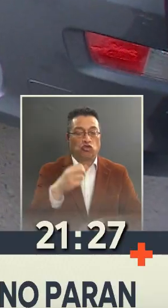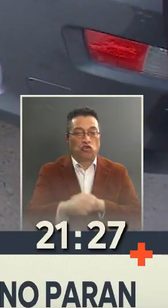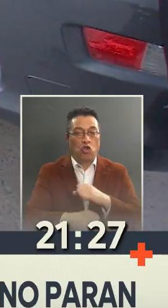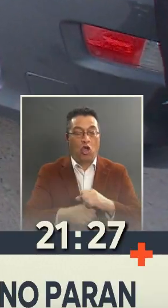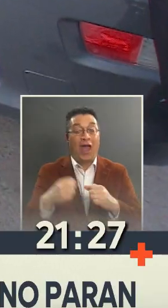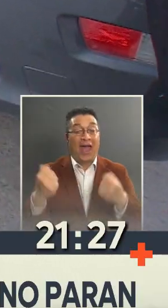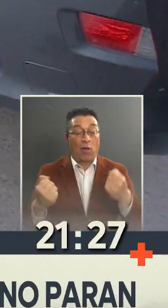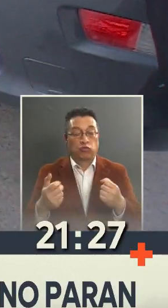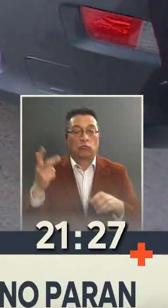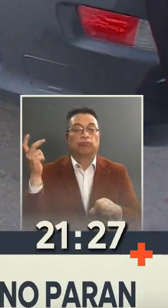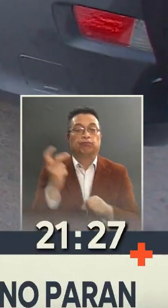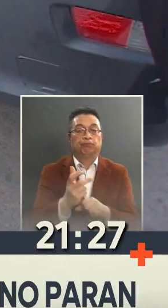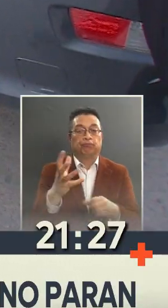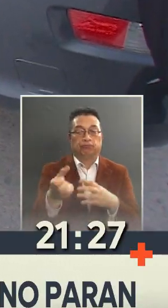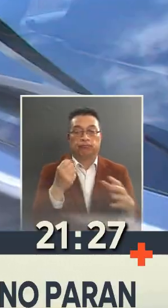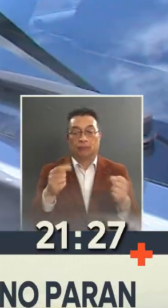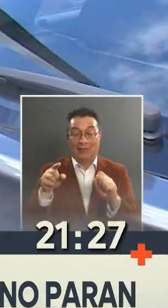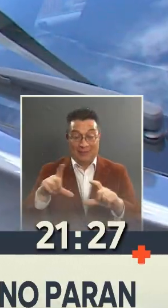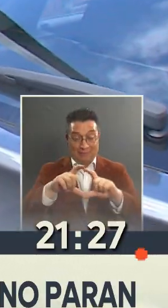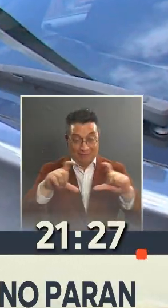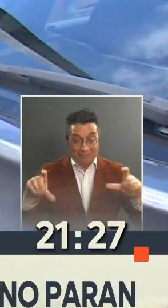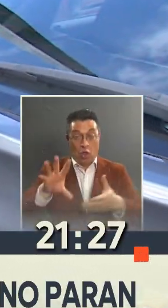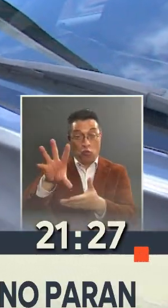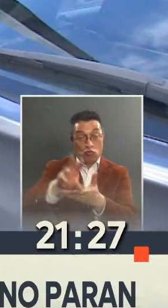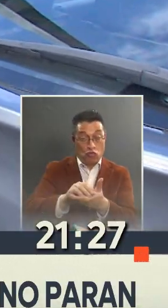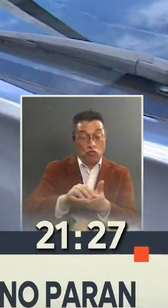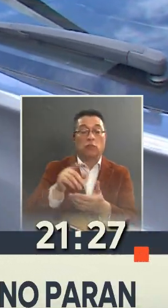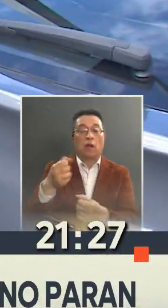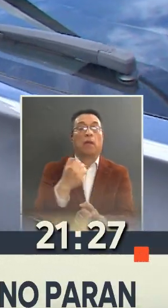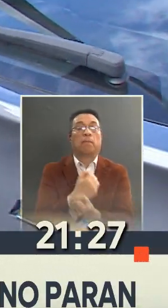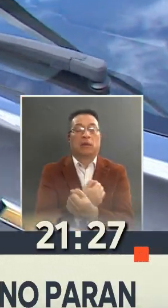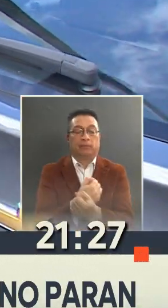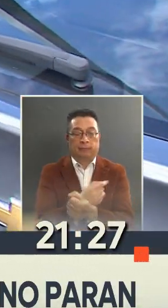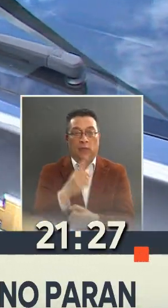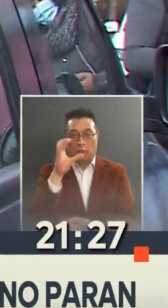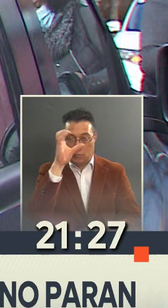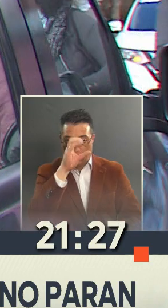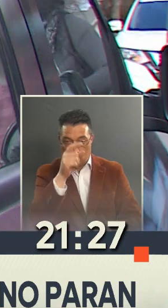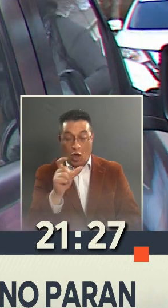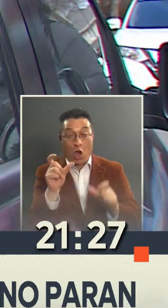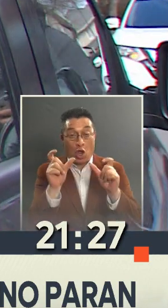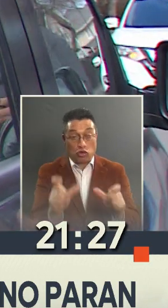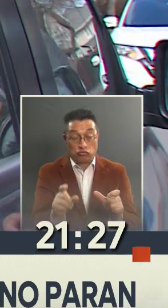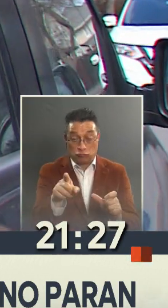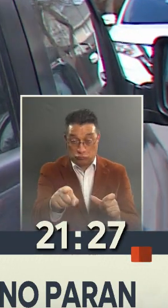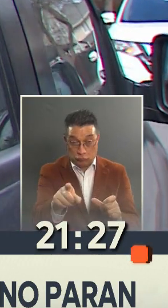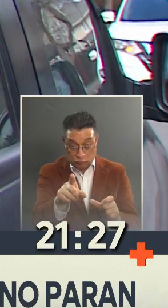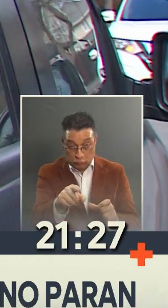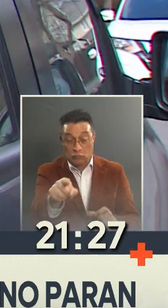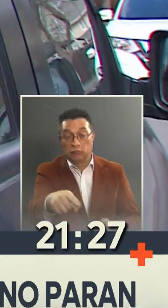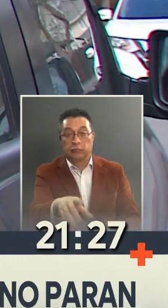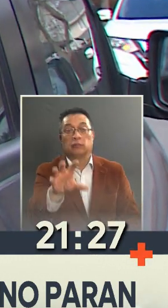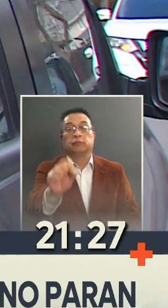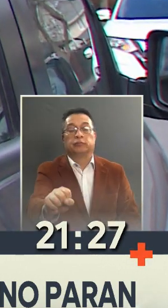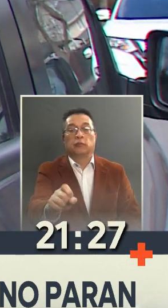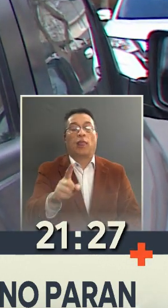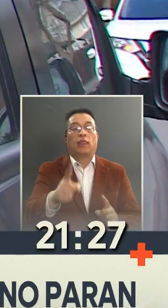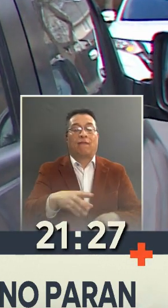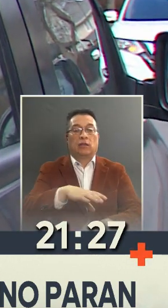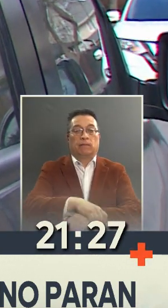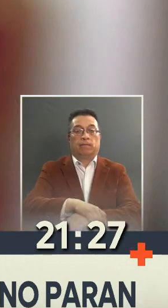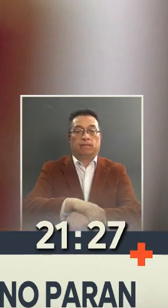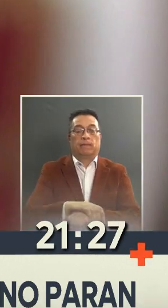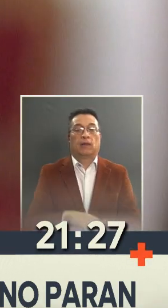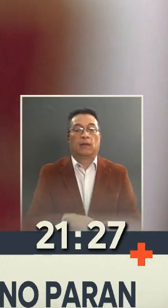La patente clonada de Marta cuenta con encargo policial, o sea, si se controla al conductor con esa placa, este debiera ser detenido.